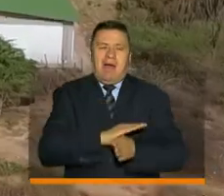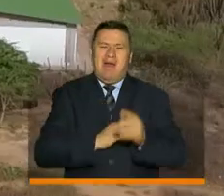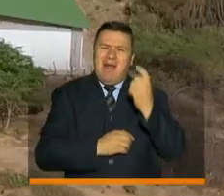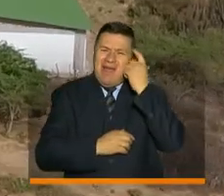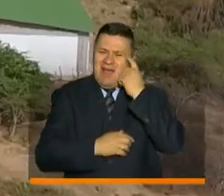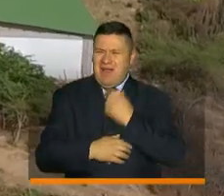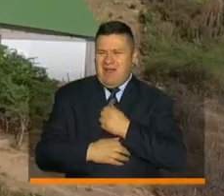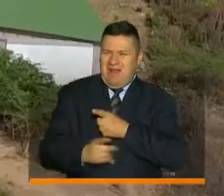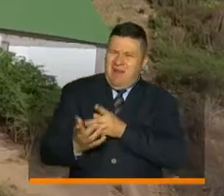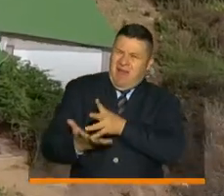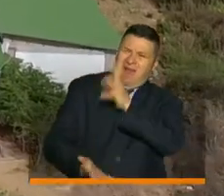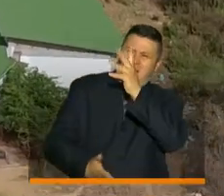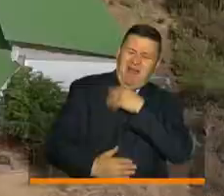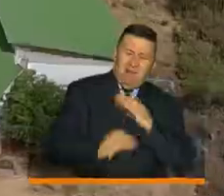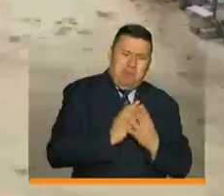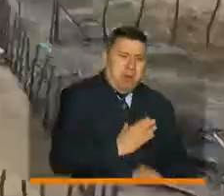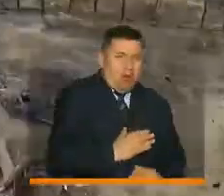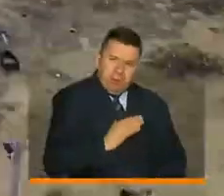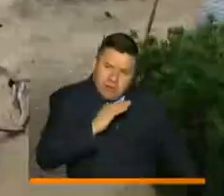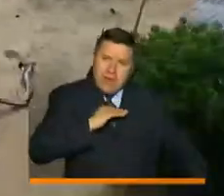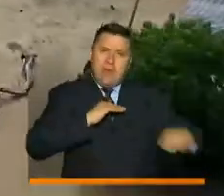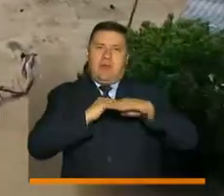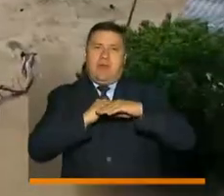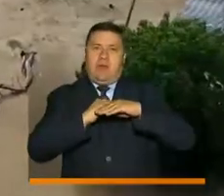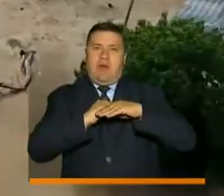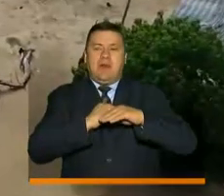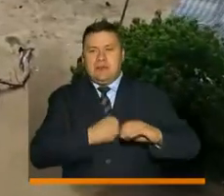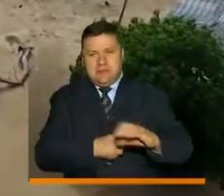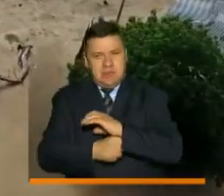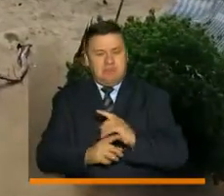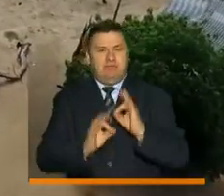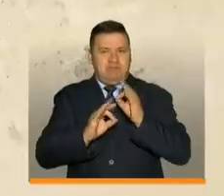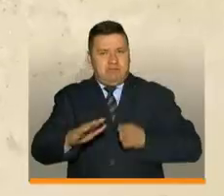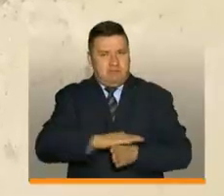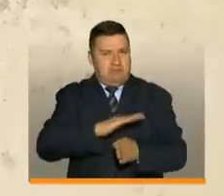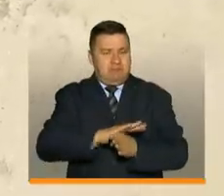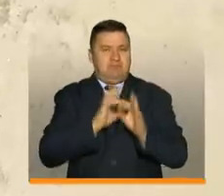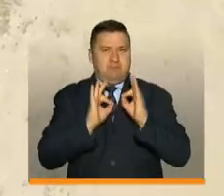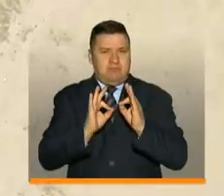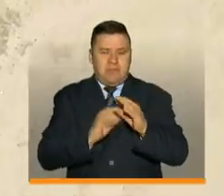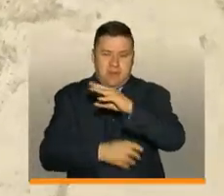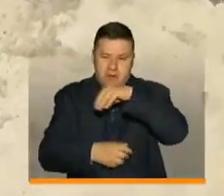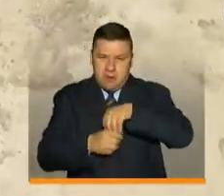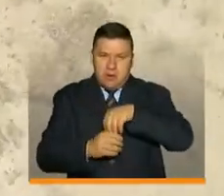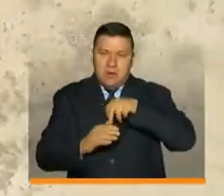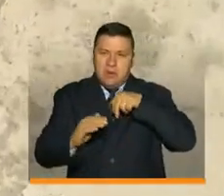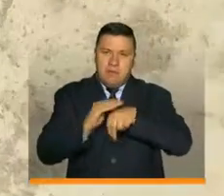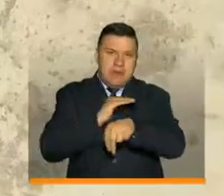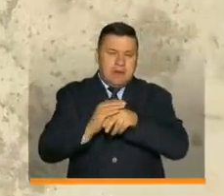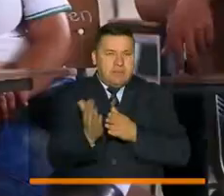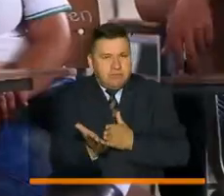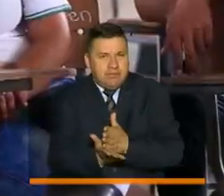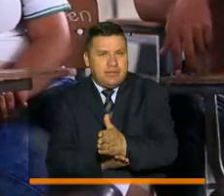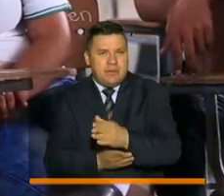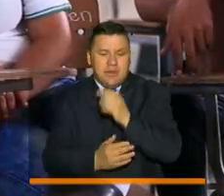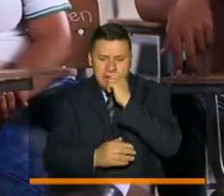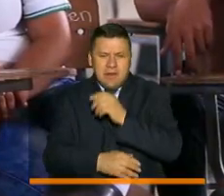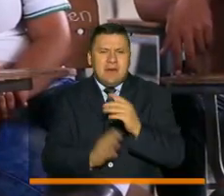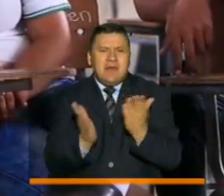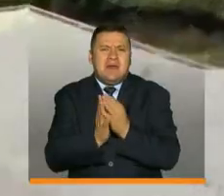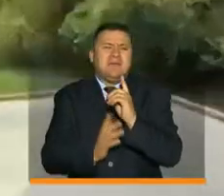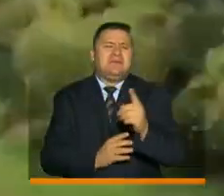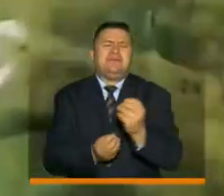las brechas entre la infraestructura educativa rural y la urbana y se garantizarán las condiciones de bienestar, acceso y permanencia para miles